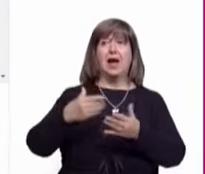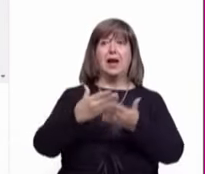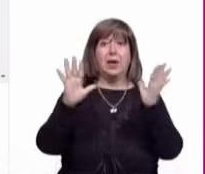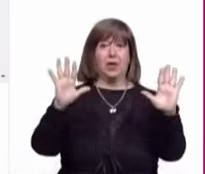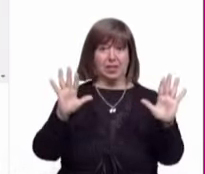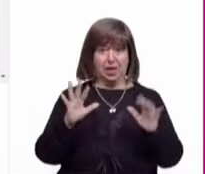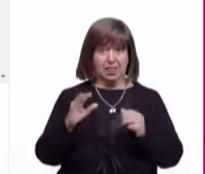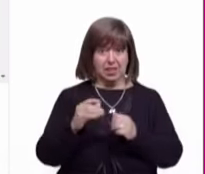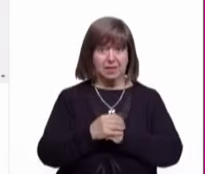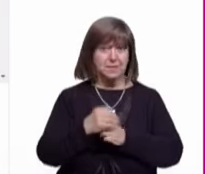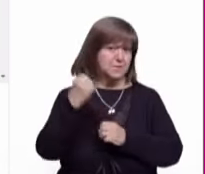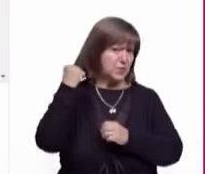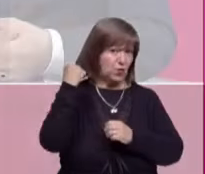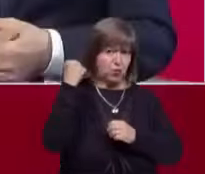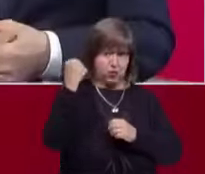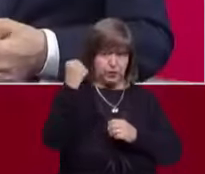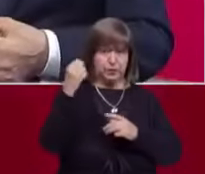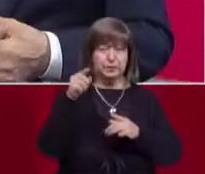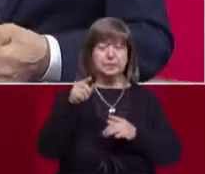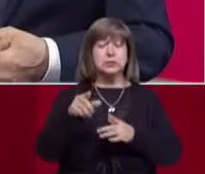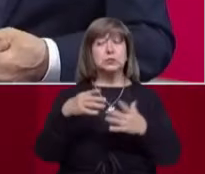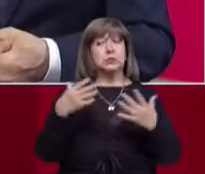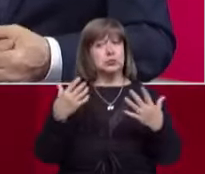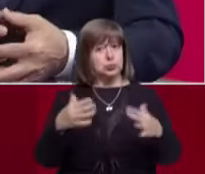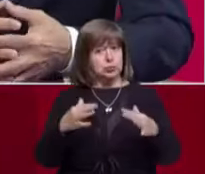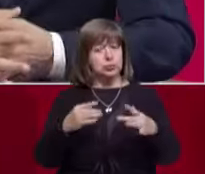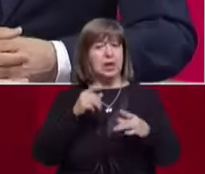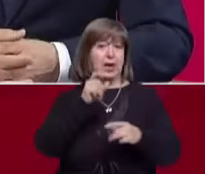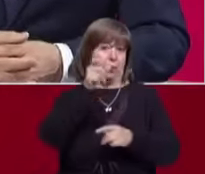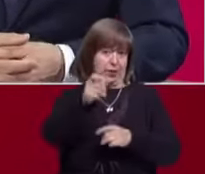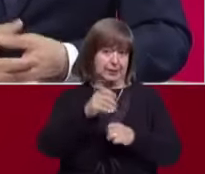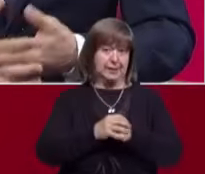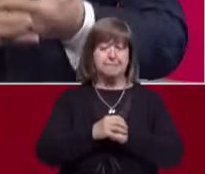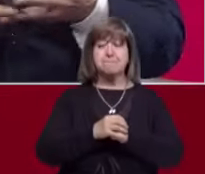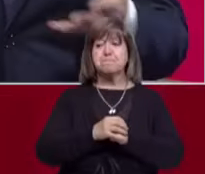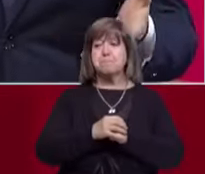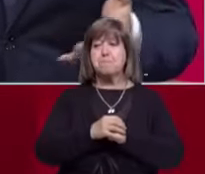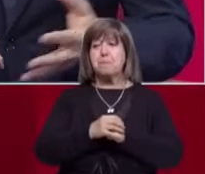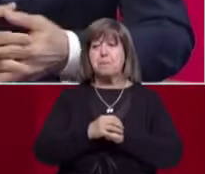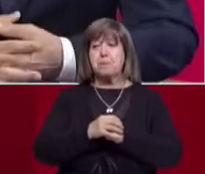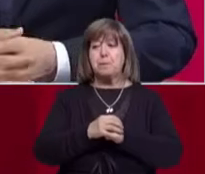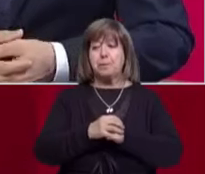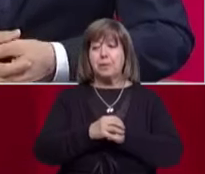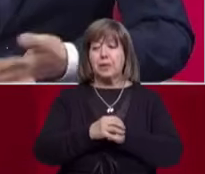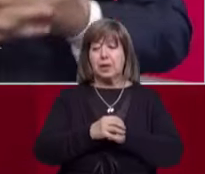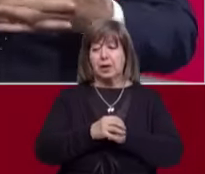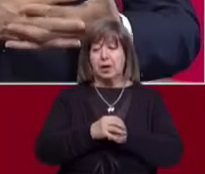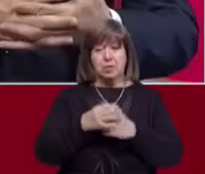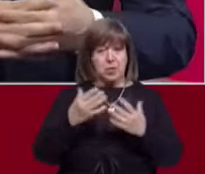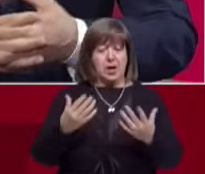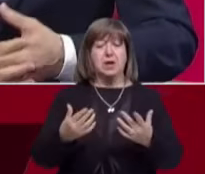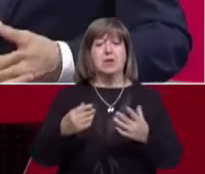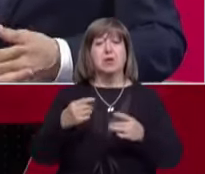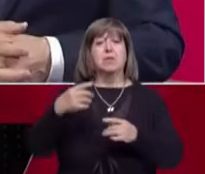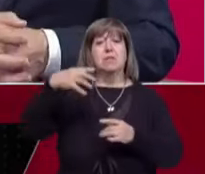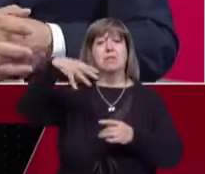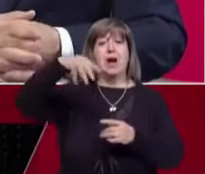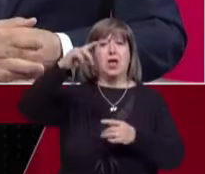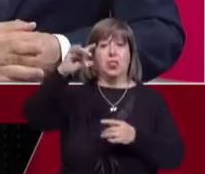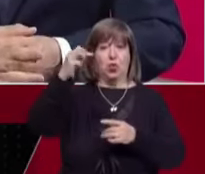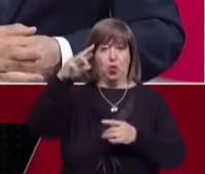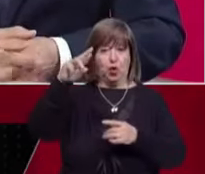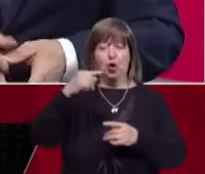Sí. Bueno, hemos escuchado todas las voces, Carlos. Sí. Cuando se autoproclamó